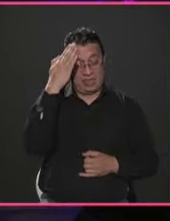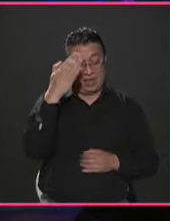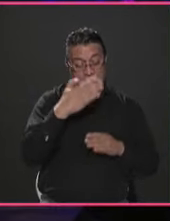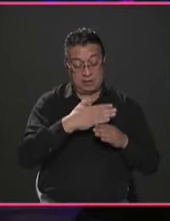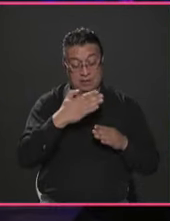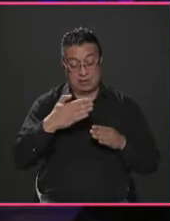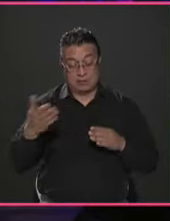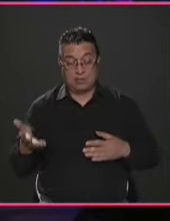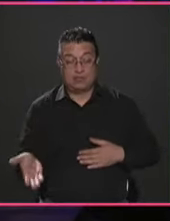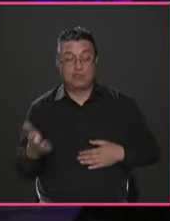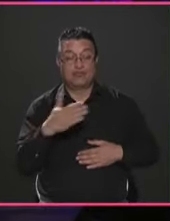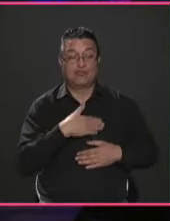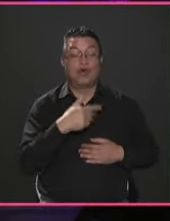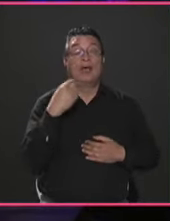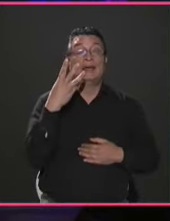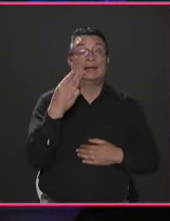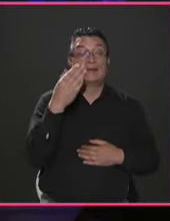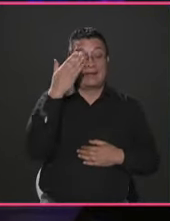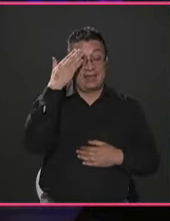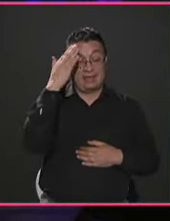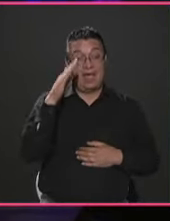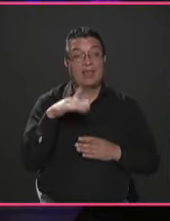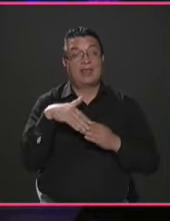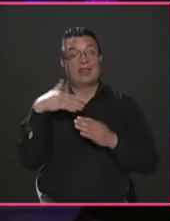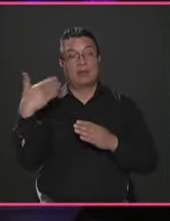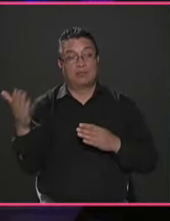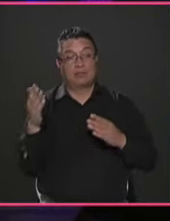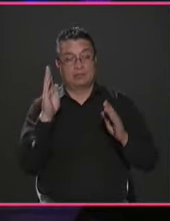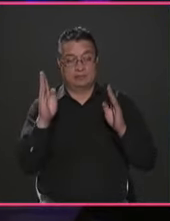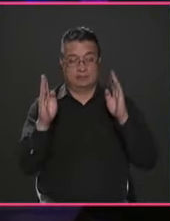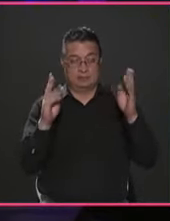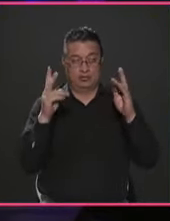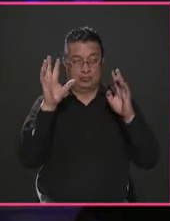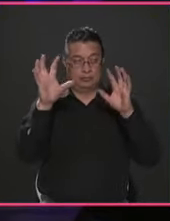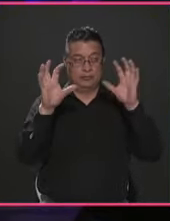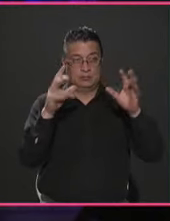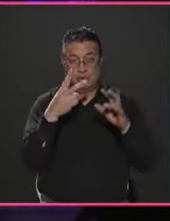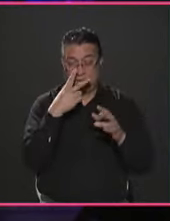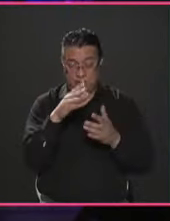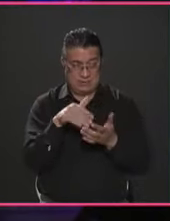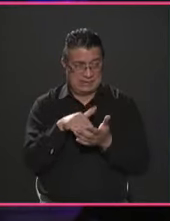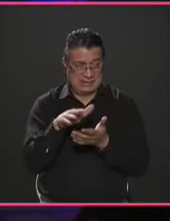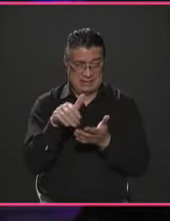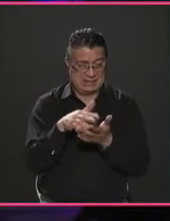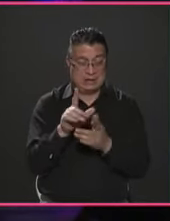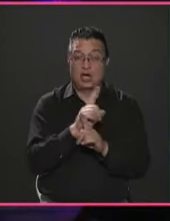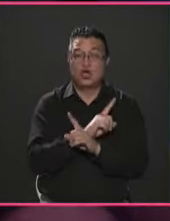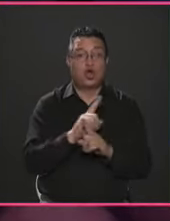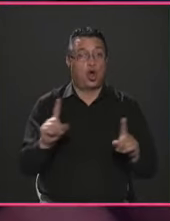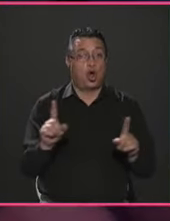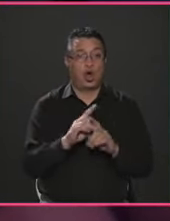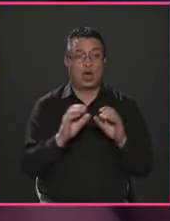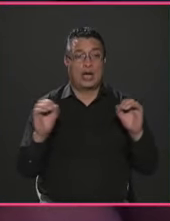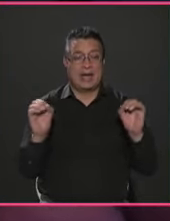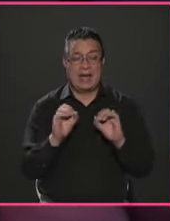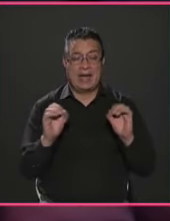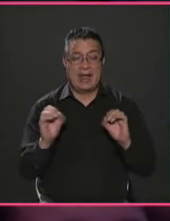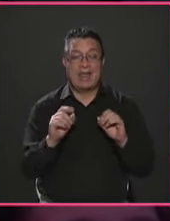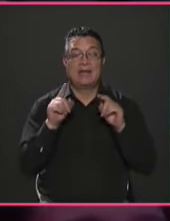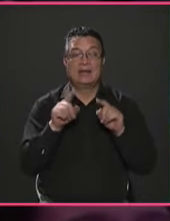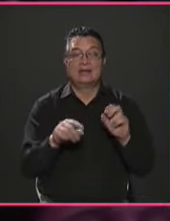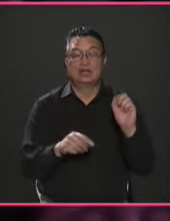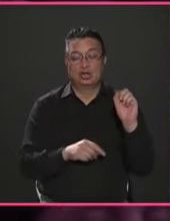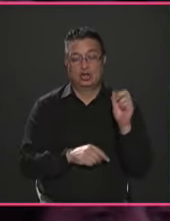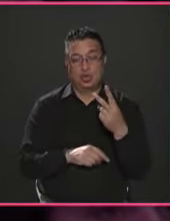el transplante y 13 días luego el transplante no vi para este entonces este es nuestro